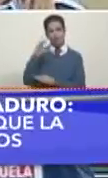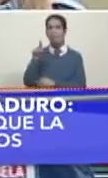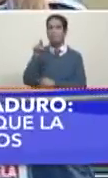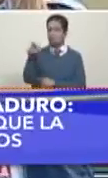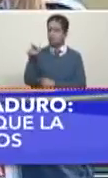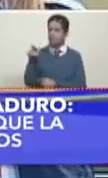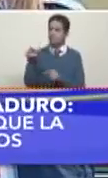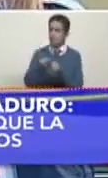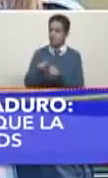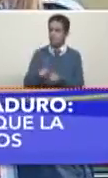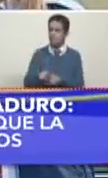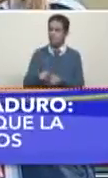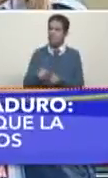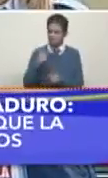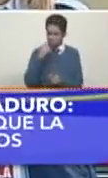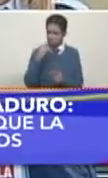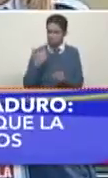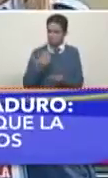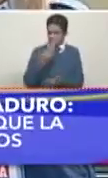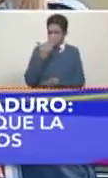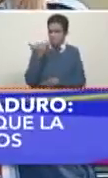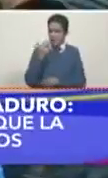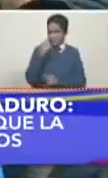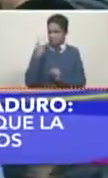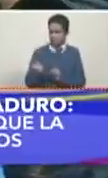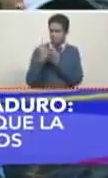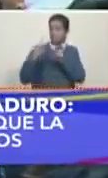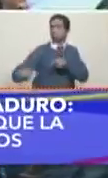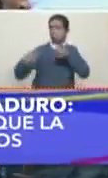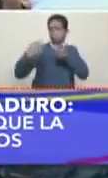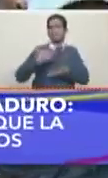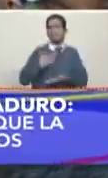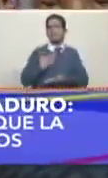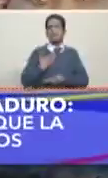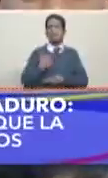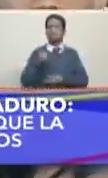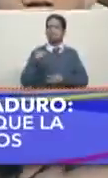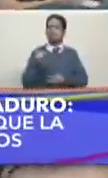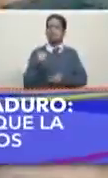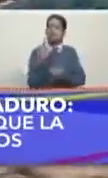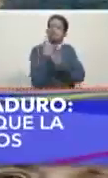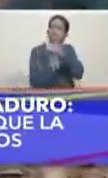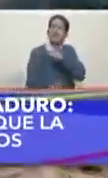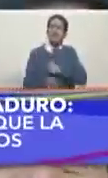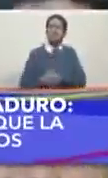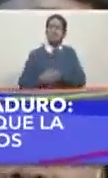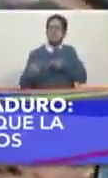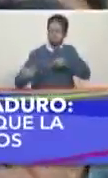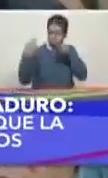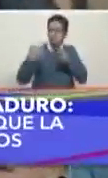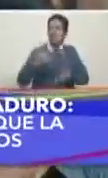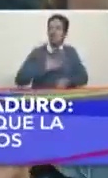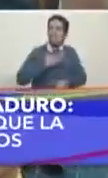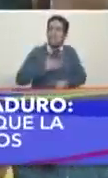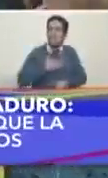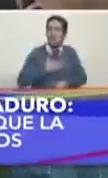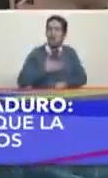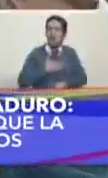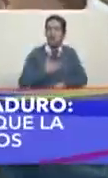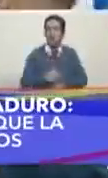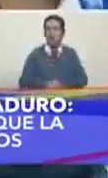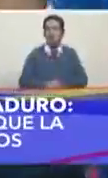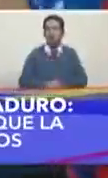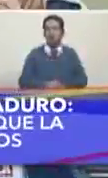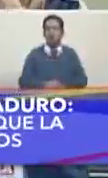Métete conmigo, Iván Duque. No te metas con los artistas venezolanos, cobarde. Métete conmigo.